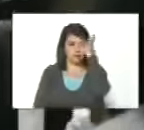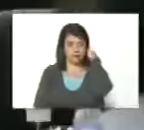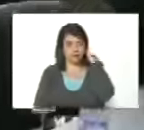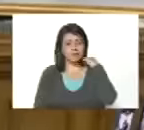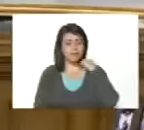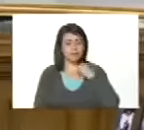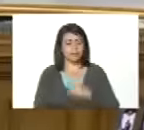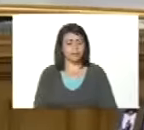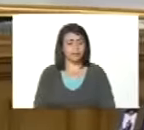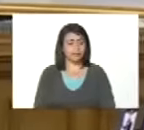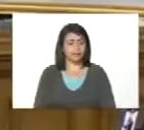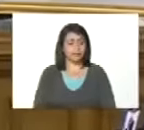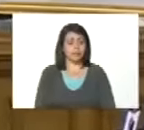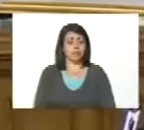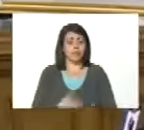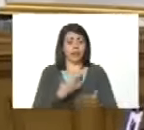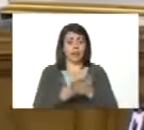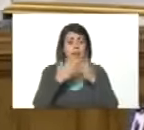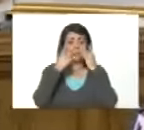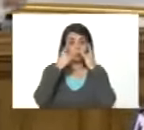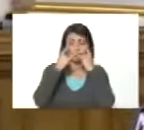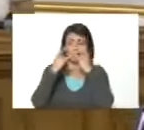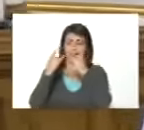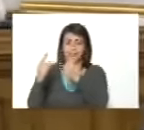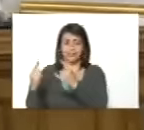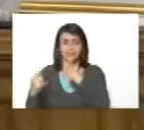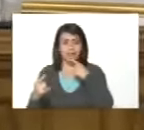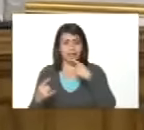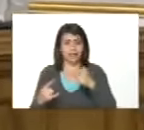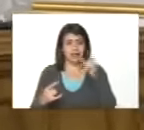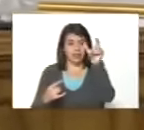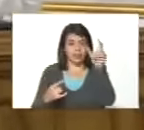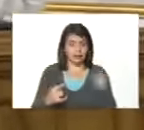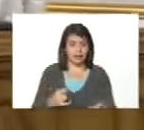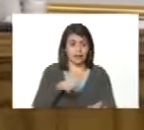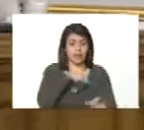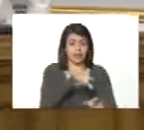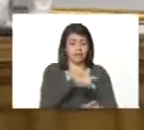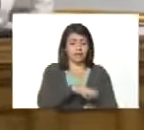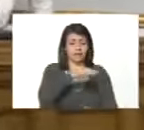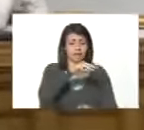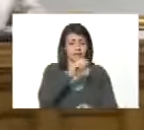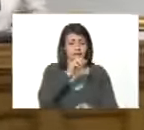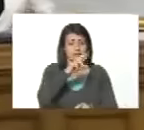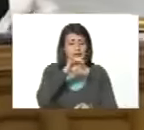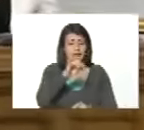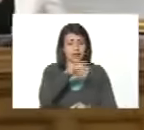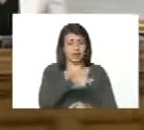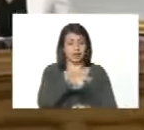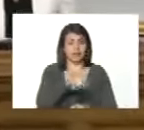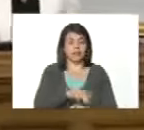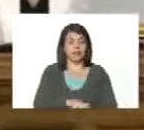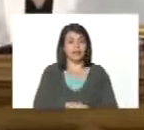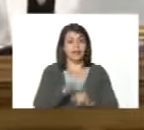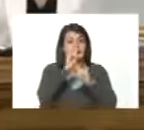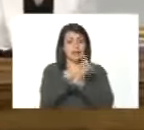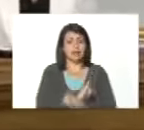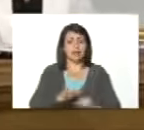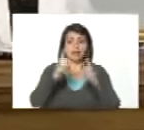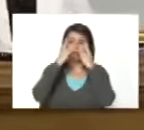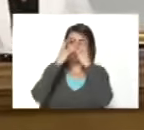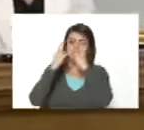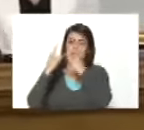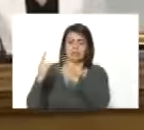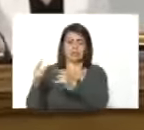Si hasta admiración expresó Morillo por los lanceros en la lucha de la independencia,